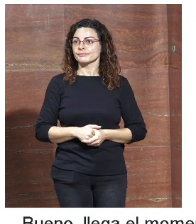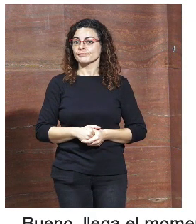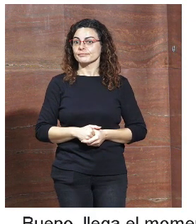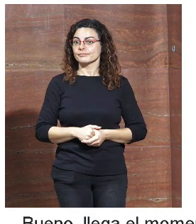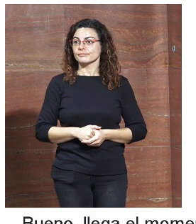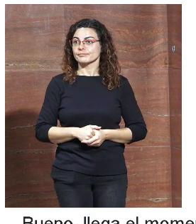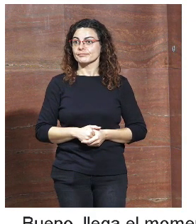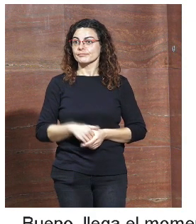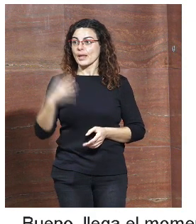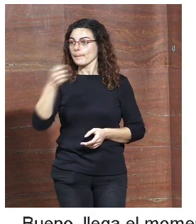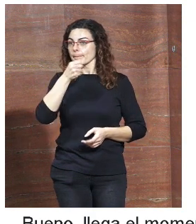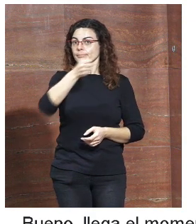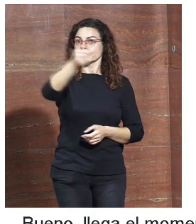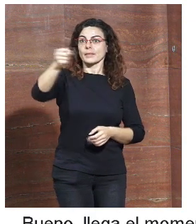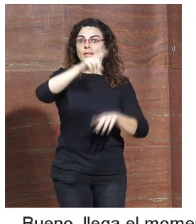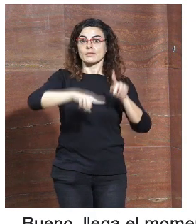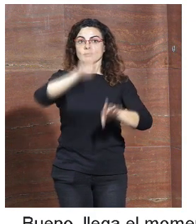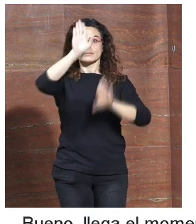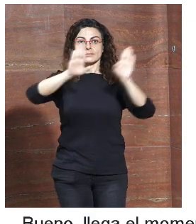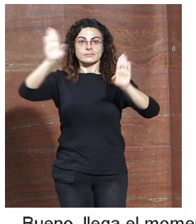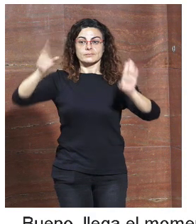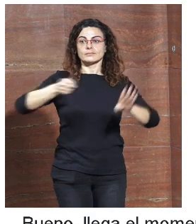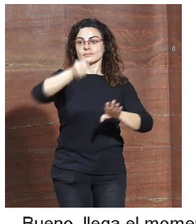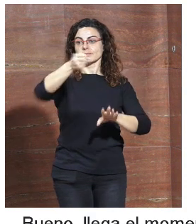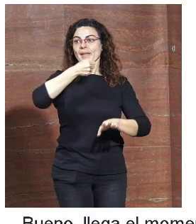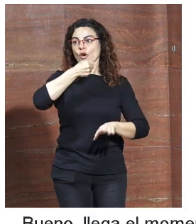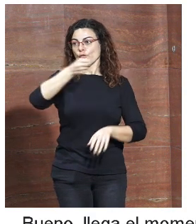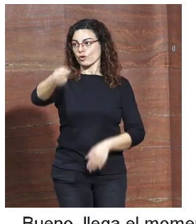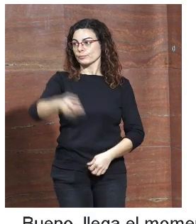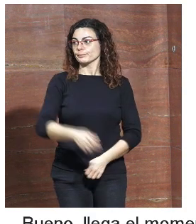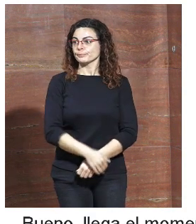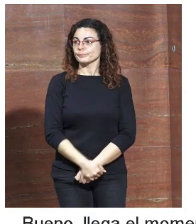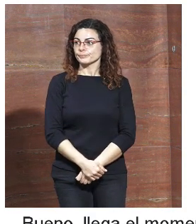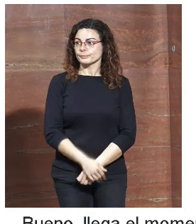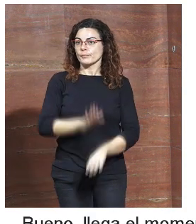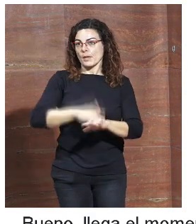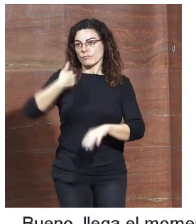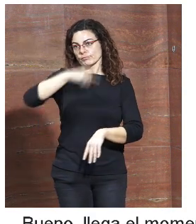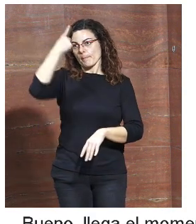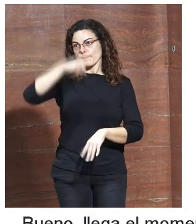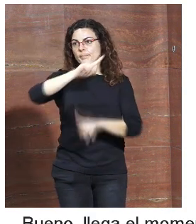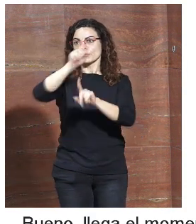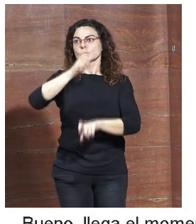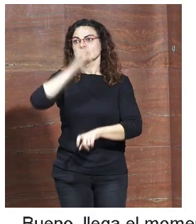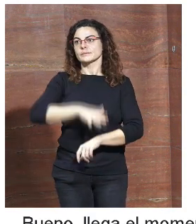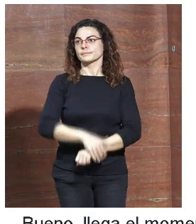Os acercaremos el micro en función de que levantéis o hagáis una señal para que sepamos.